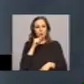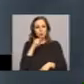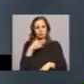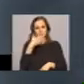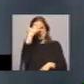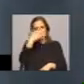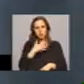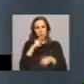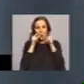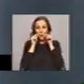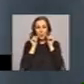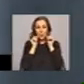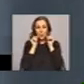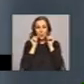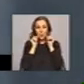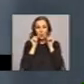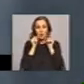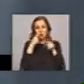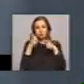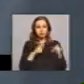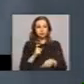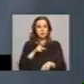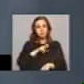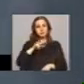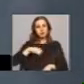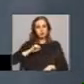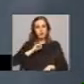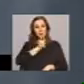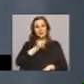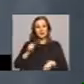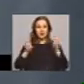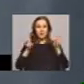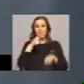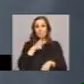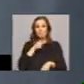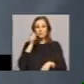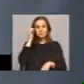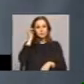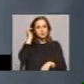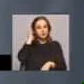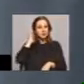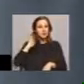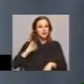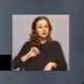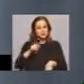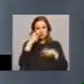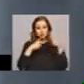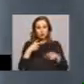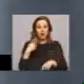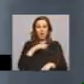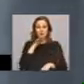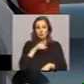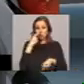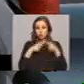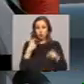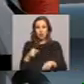un bigotito, mala gente que anda por España matando rojos. Pero claro, esa gente tenía familias, esa claro. gente eran personas. Y